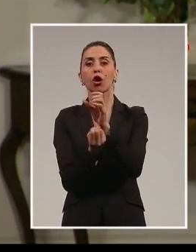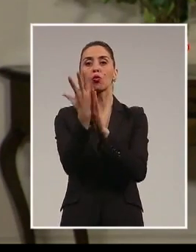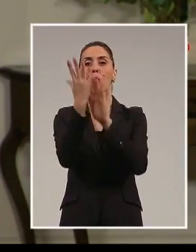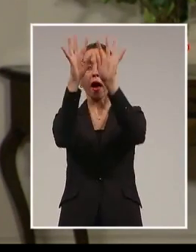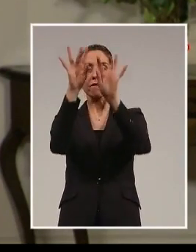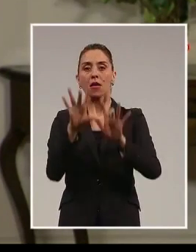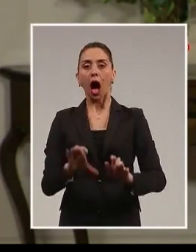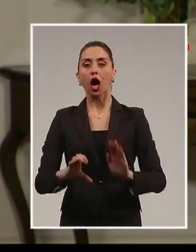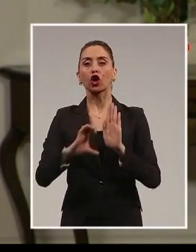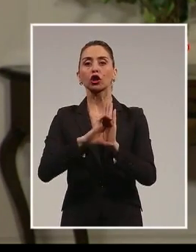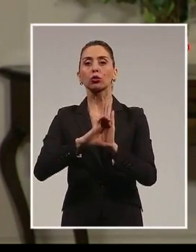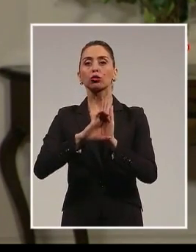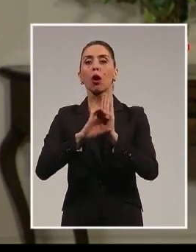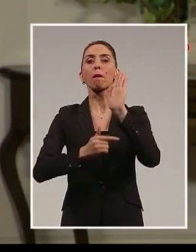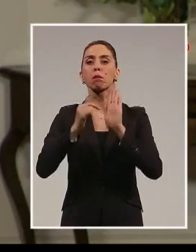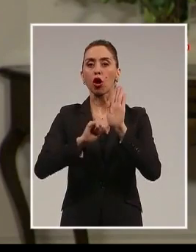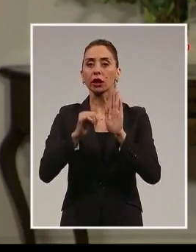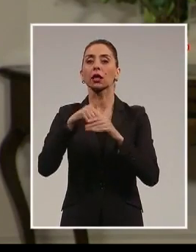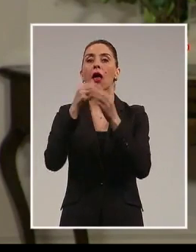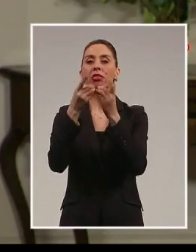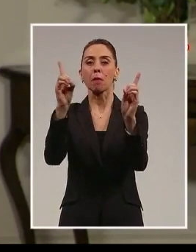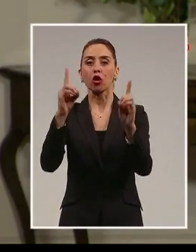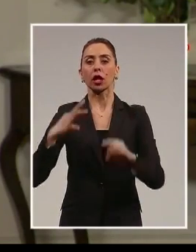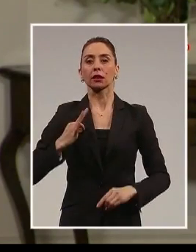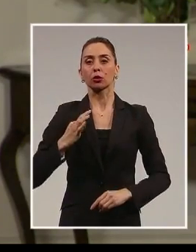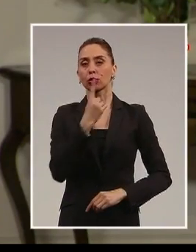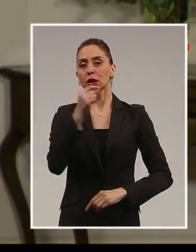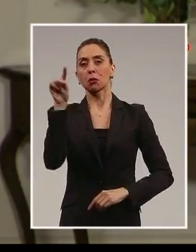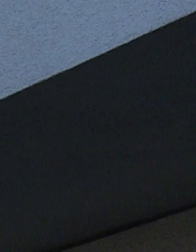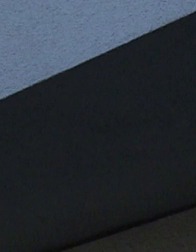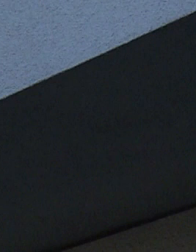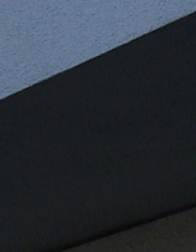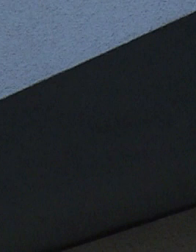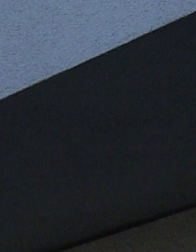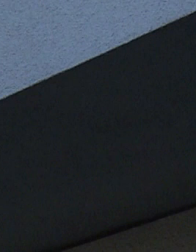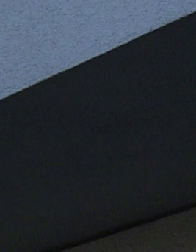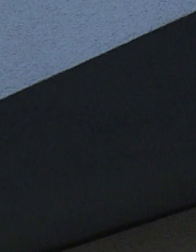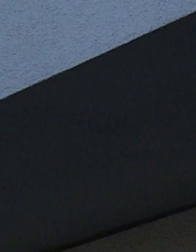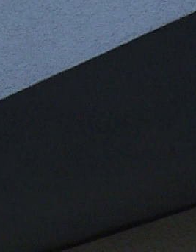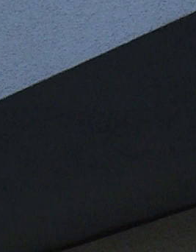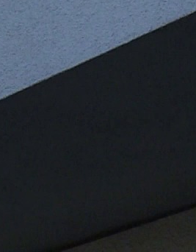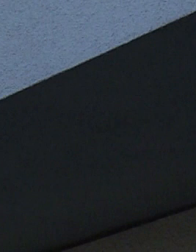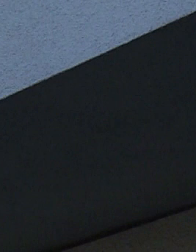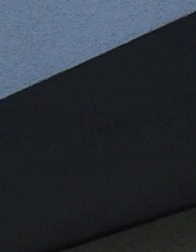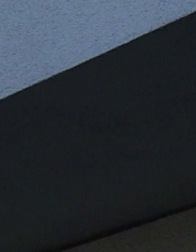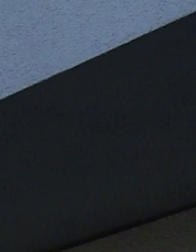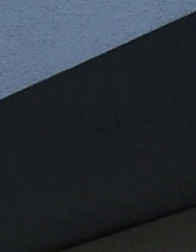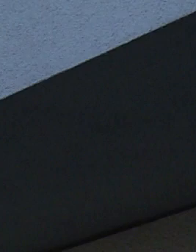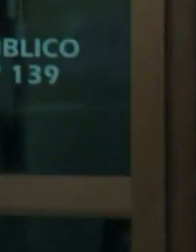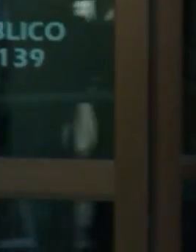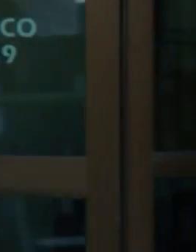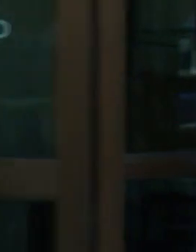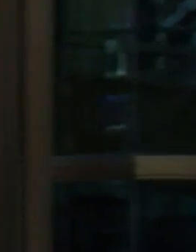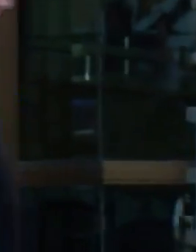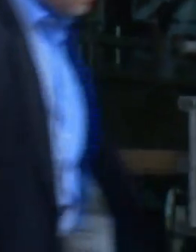carta fundamental, plenamente democrática y ciudadana, que todos nos merecemos. El anuncio se produce en medio de una serie de casos de